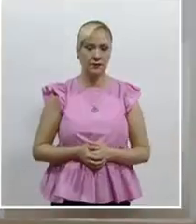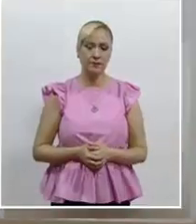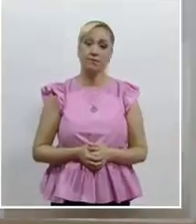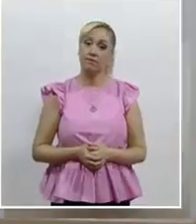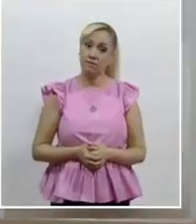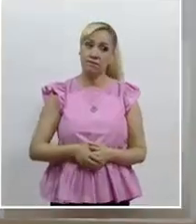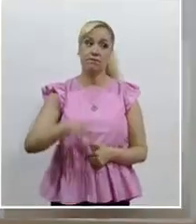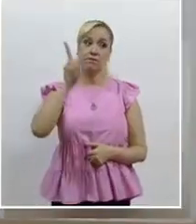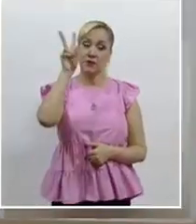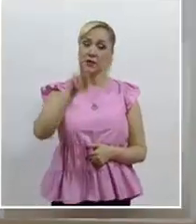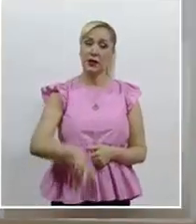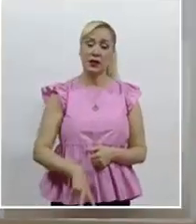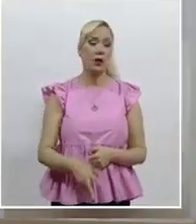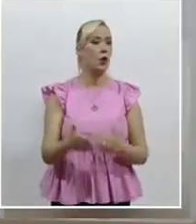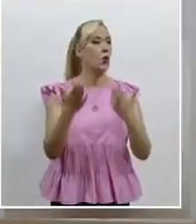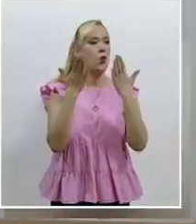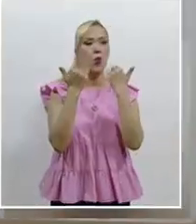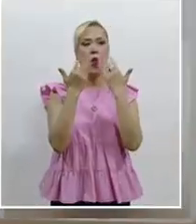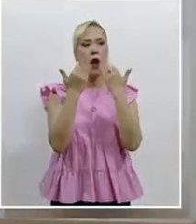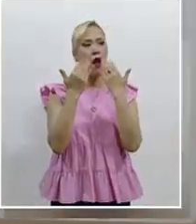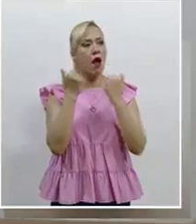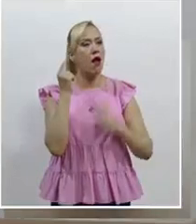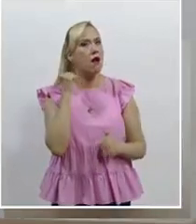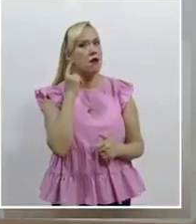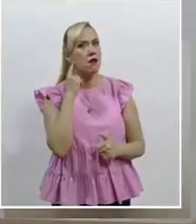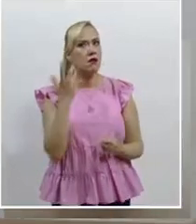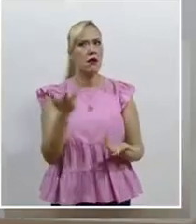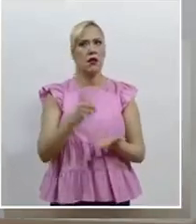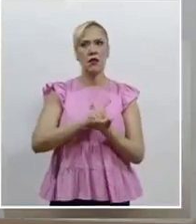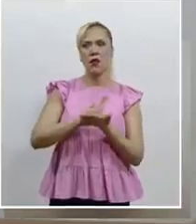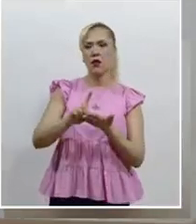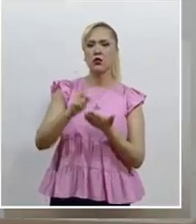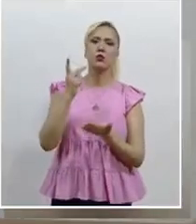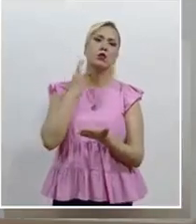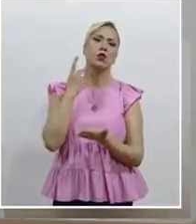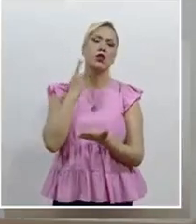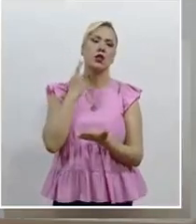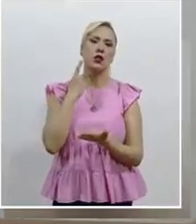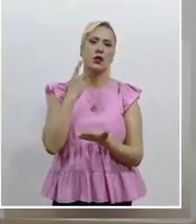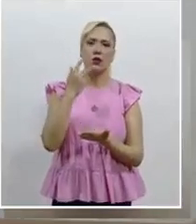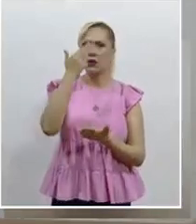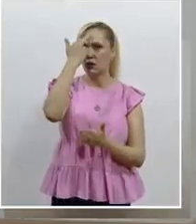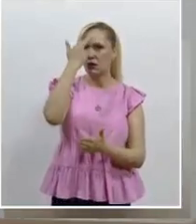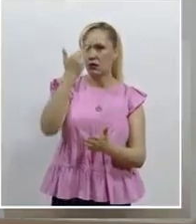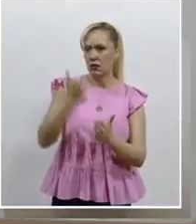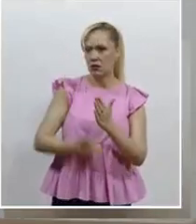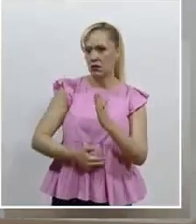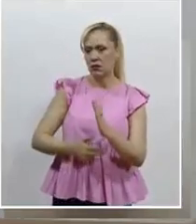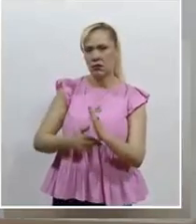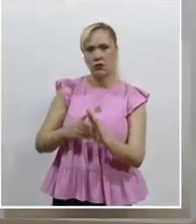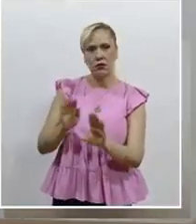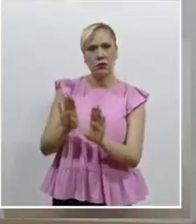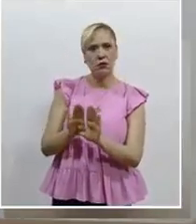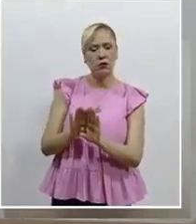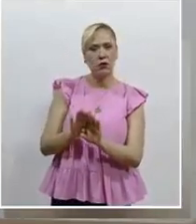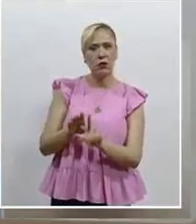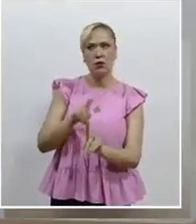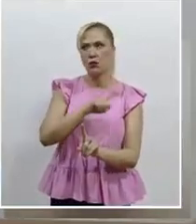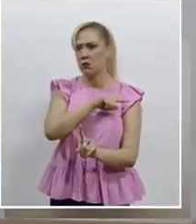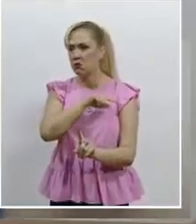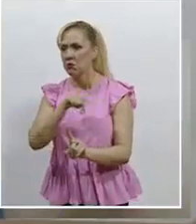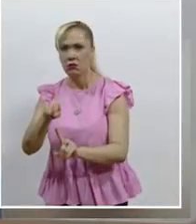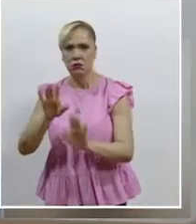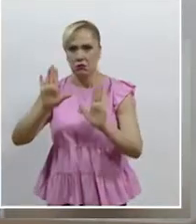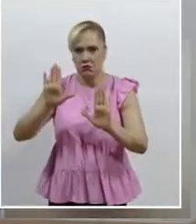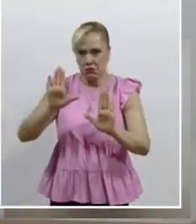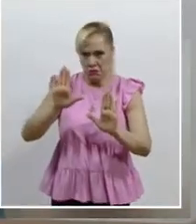En realidad no había un derecho político electoral a tutelar, porque las personas